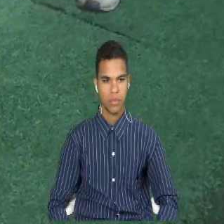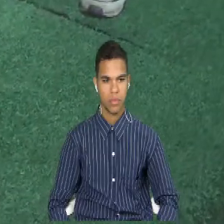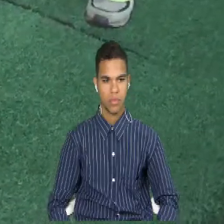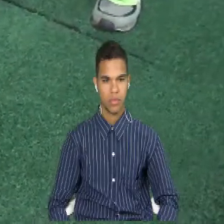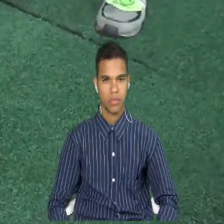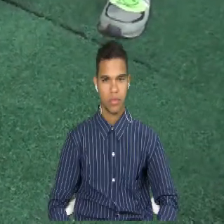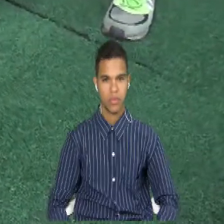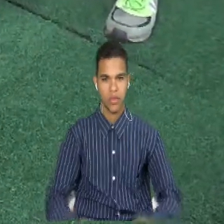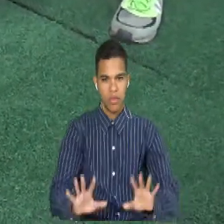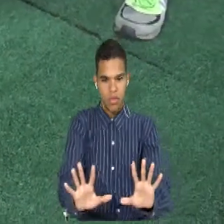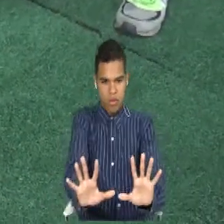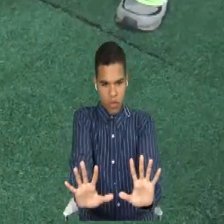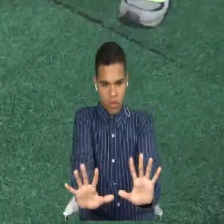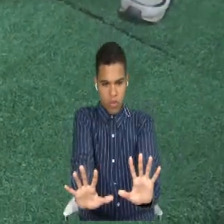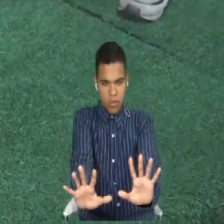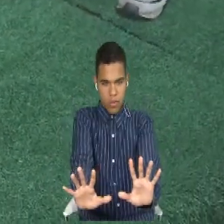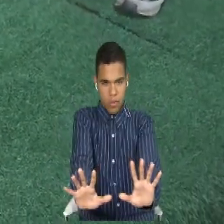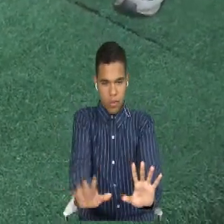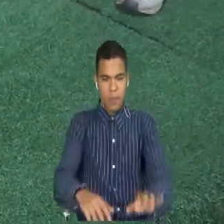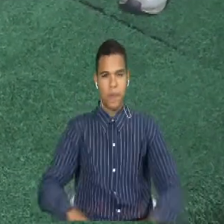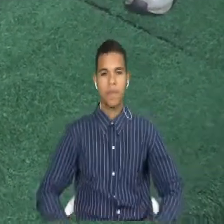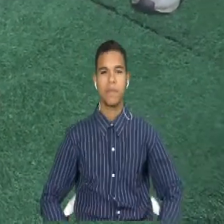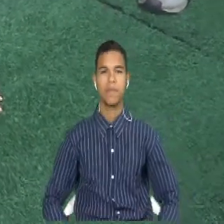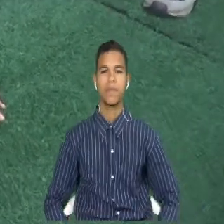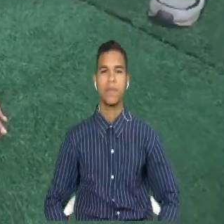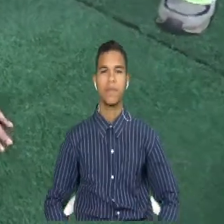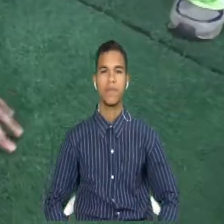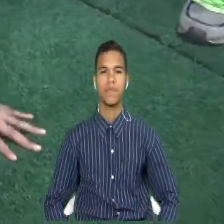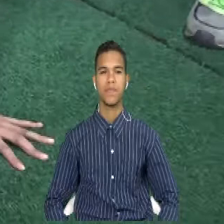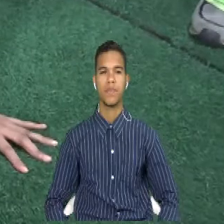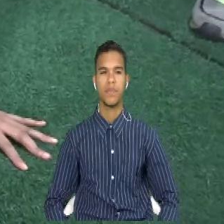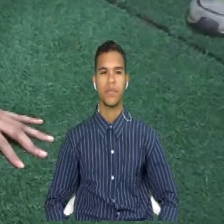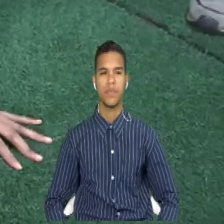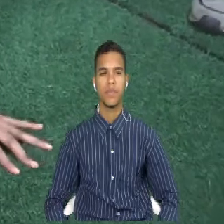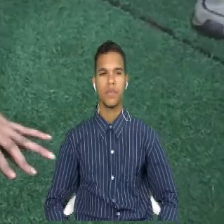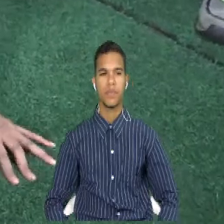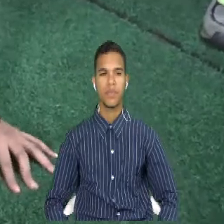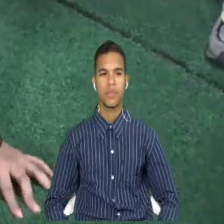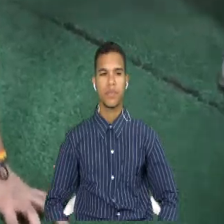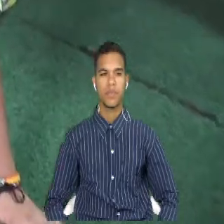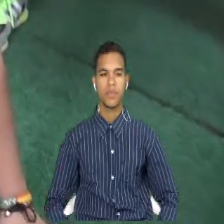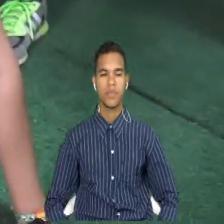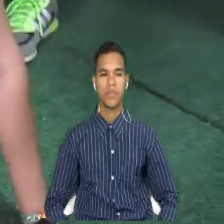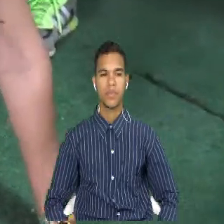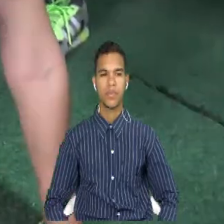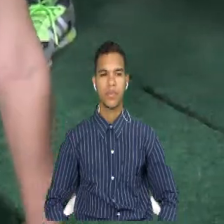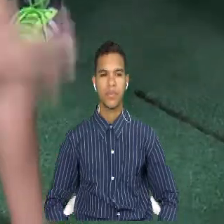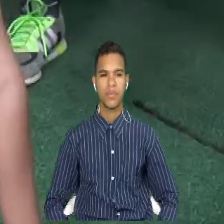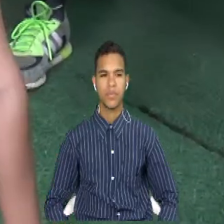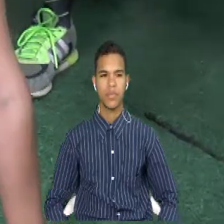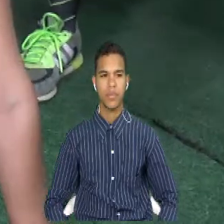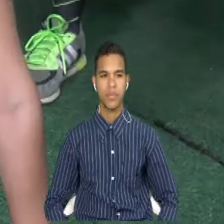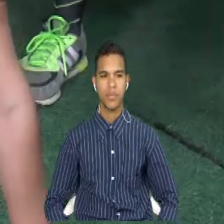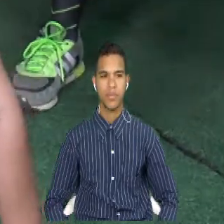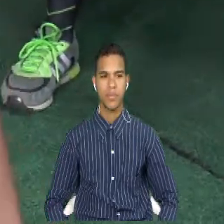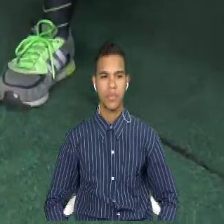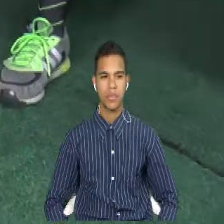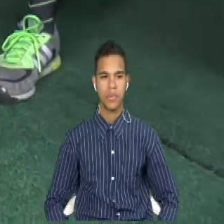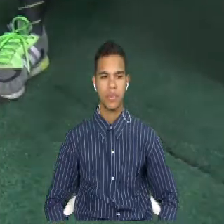bien. La cadera en línea con la espalda. Y vamos a empezar a tocando los hombros en movimiento cruzado, ¿listo? Eso,